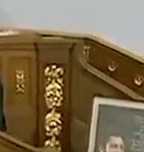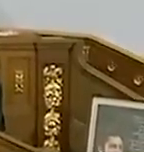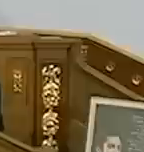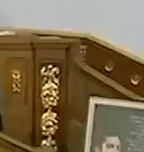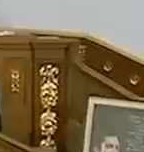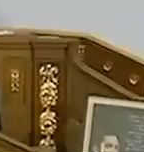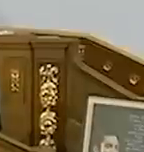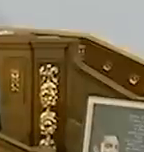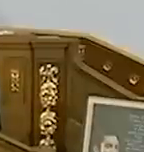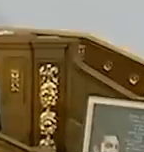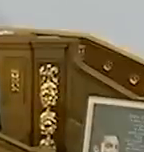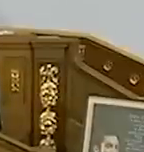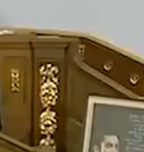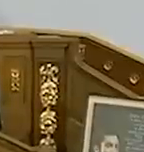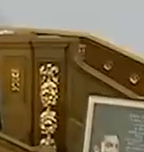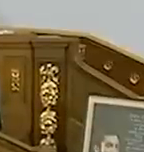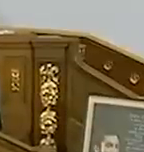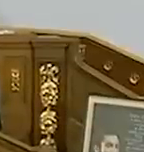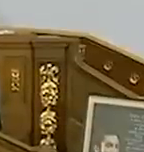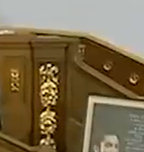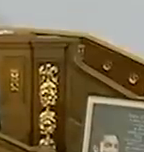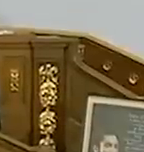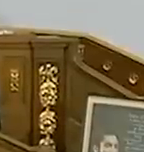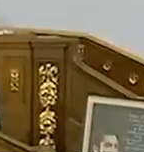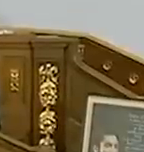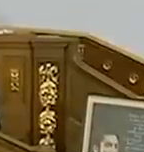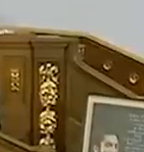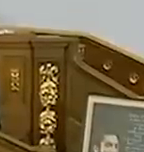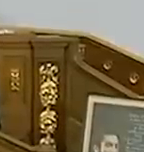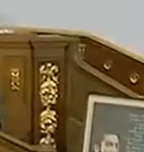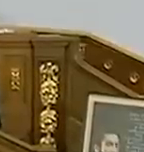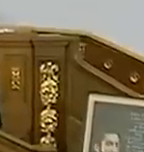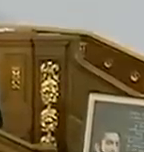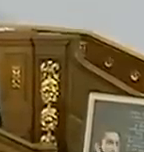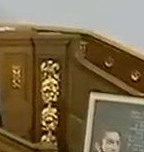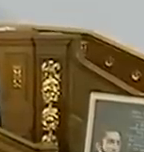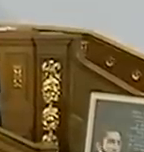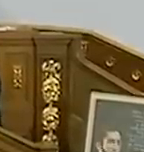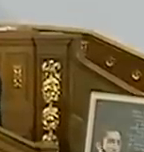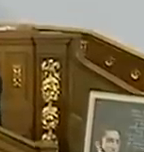se cumplieron todos los puntos contemplados en el orden del día. En el primer punto